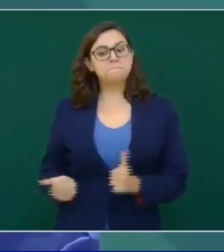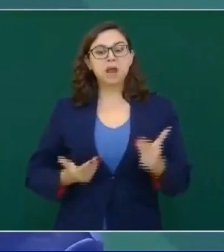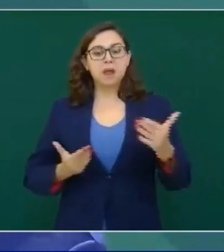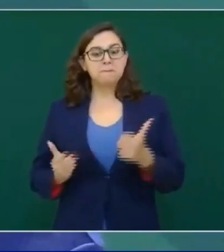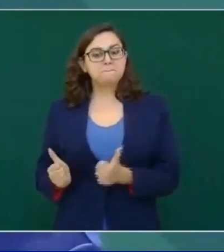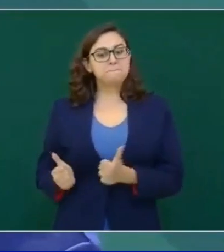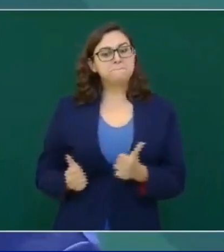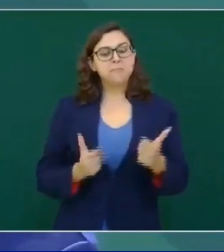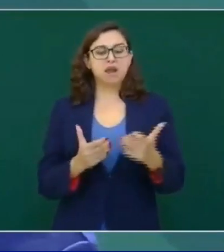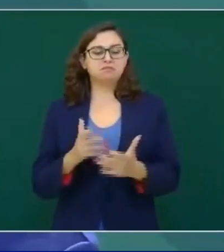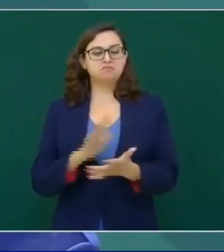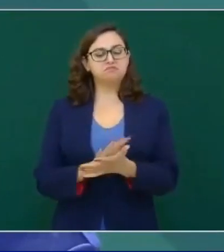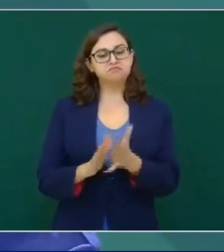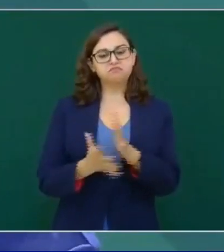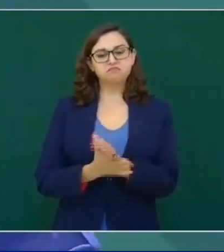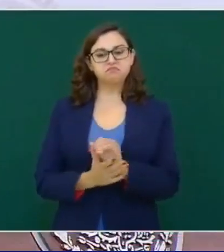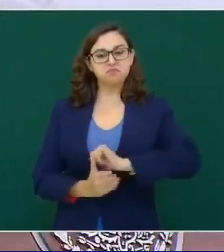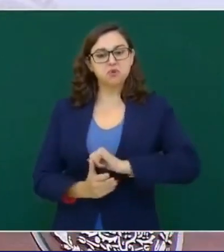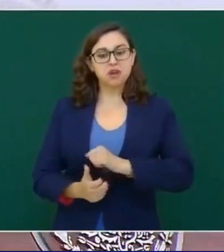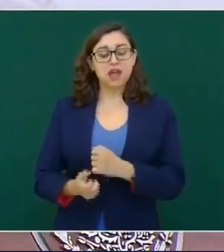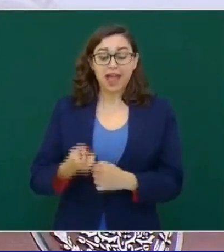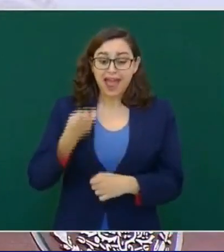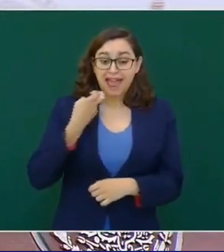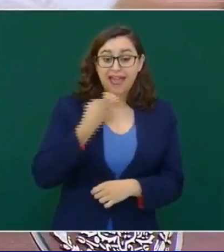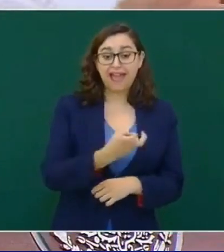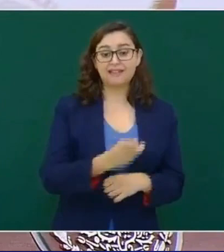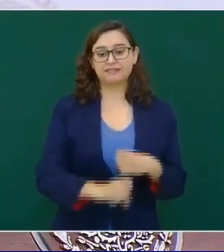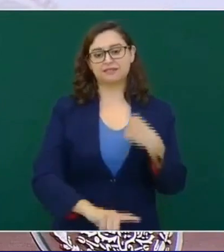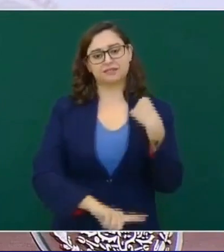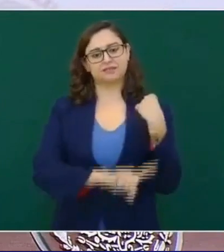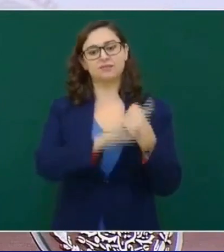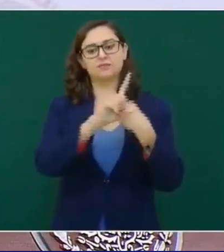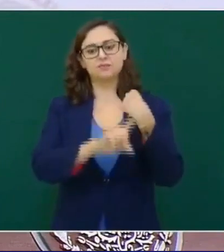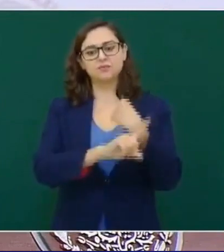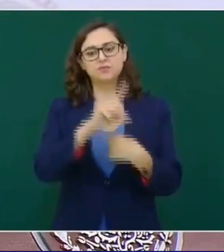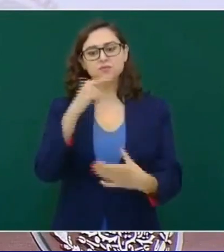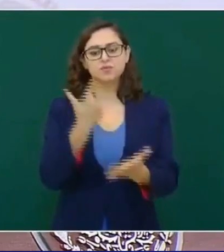Ese es el principal problema. Es como,